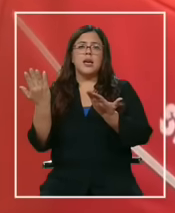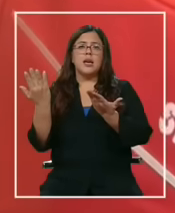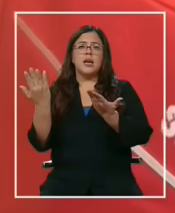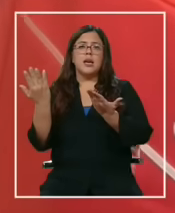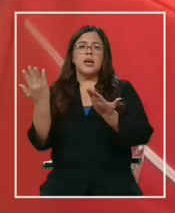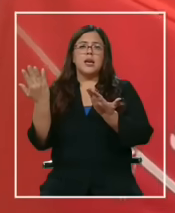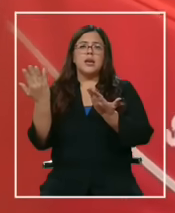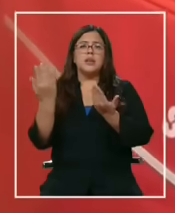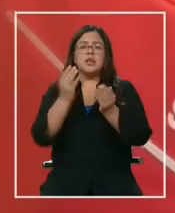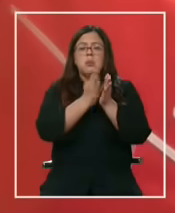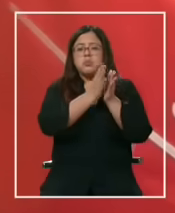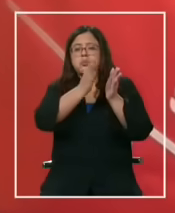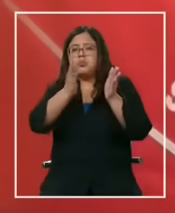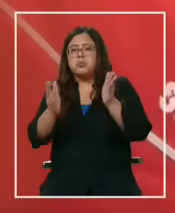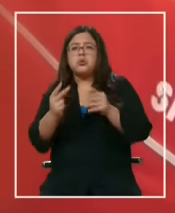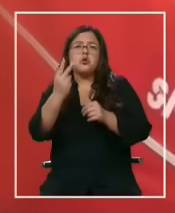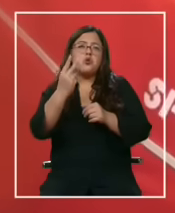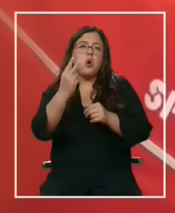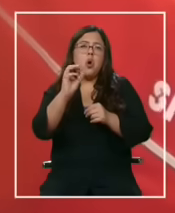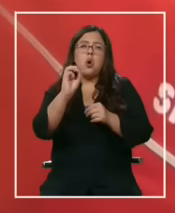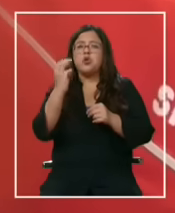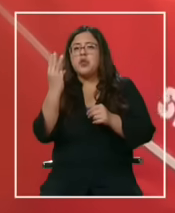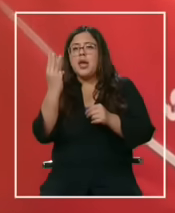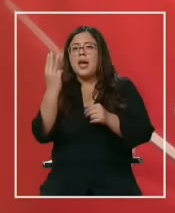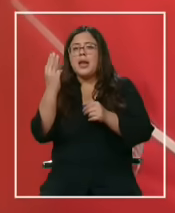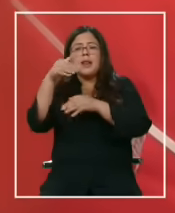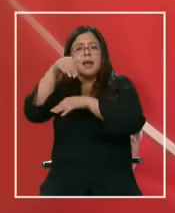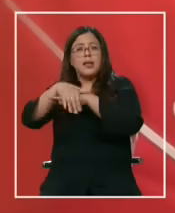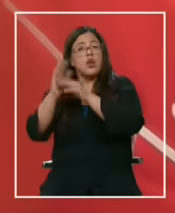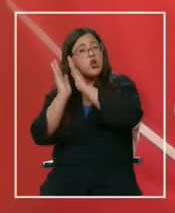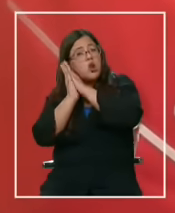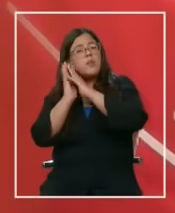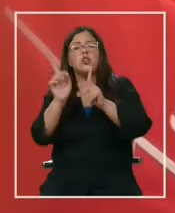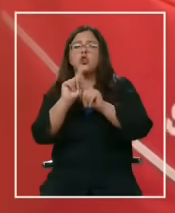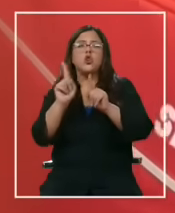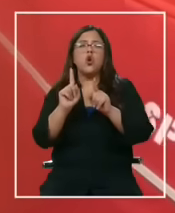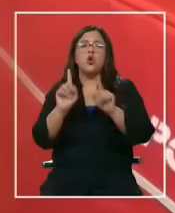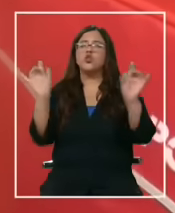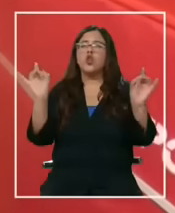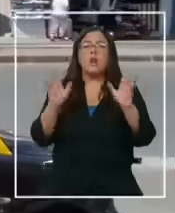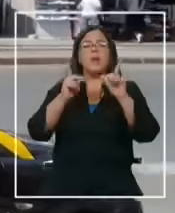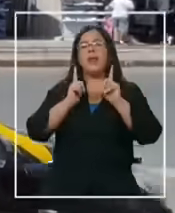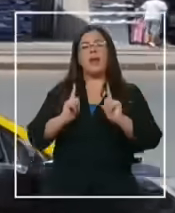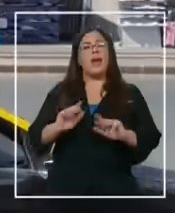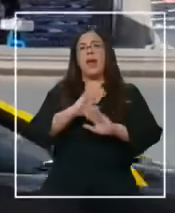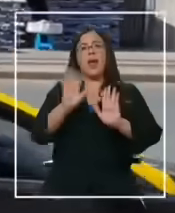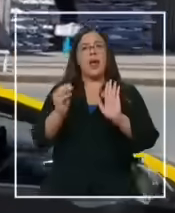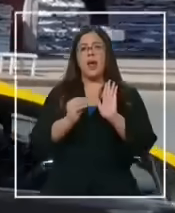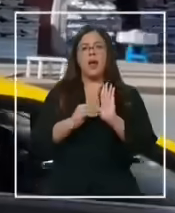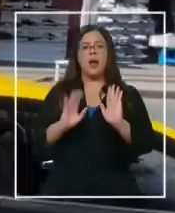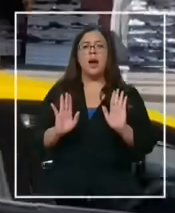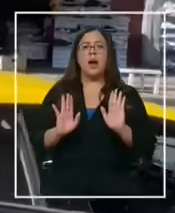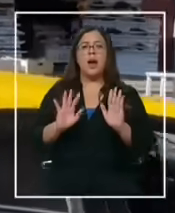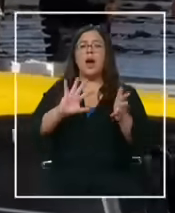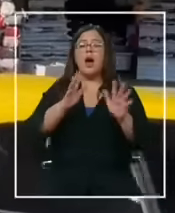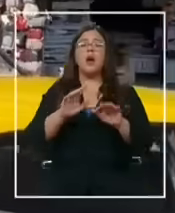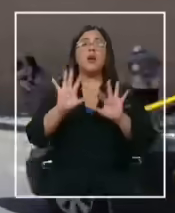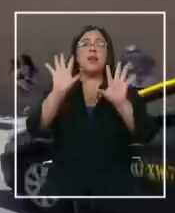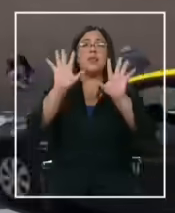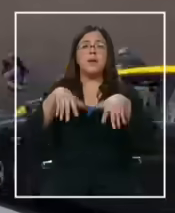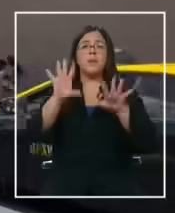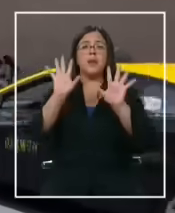2 a 3 de la tarde no se quedó a dormir sino que se quedó como a descansar cerca de